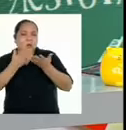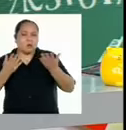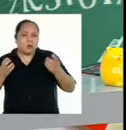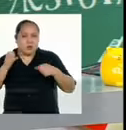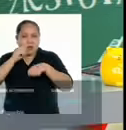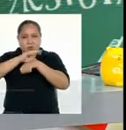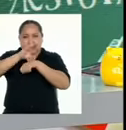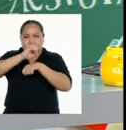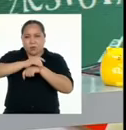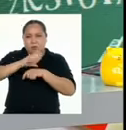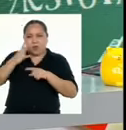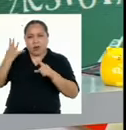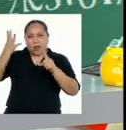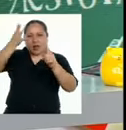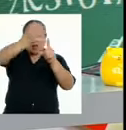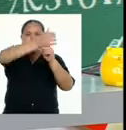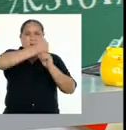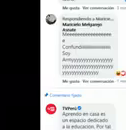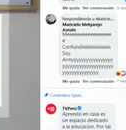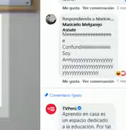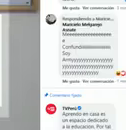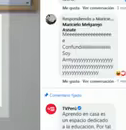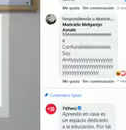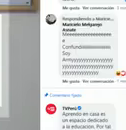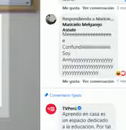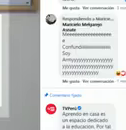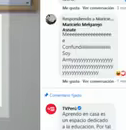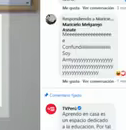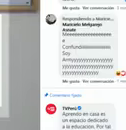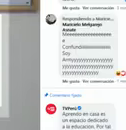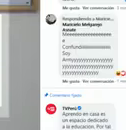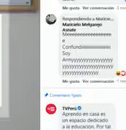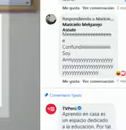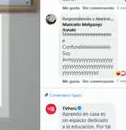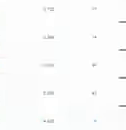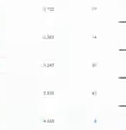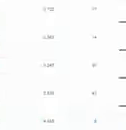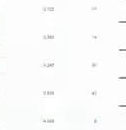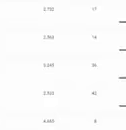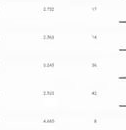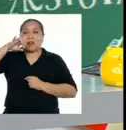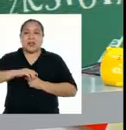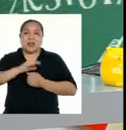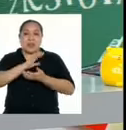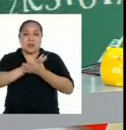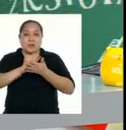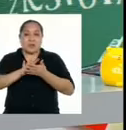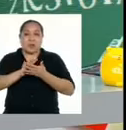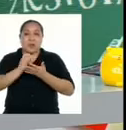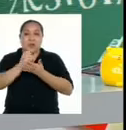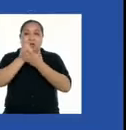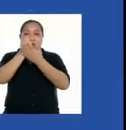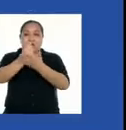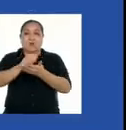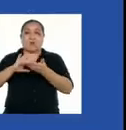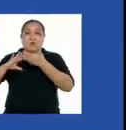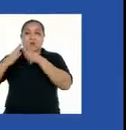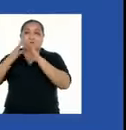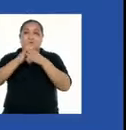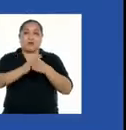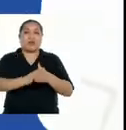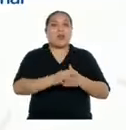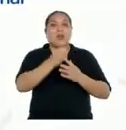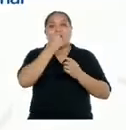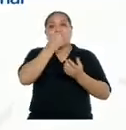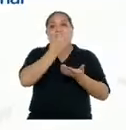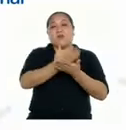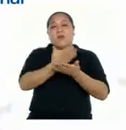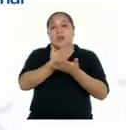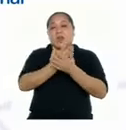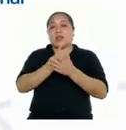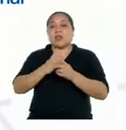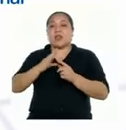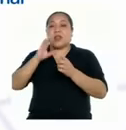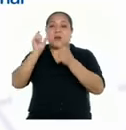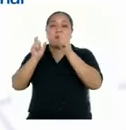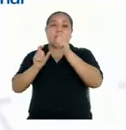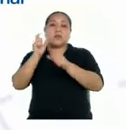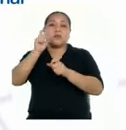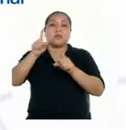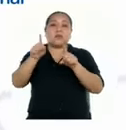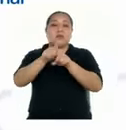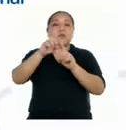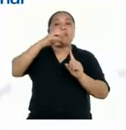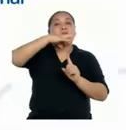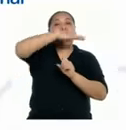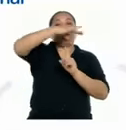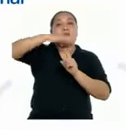de aprendizaje y ver cómo alcanza sus contribuyen en objetivos. la ciudadanía, el bien común y el ambiente. Por eso, el reto de